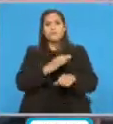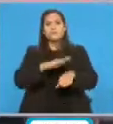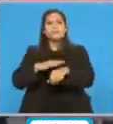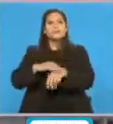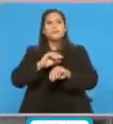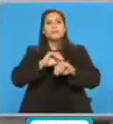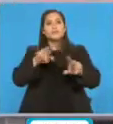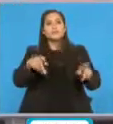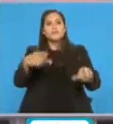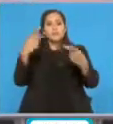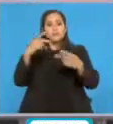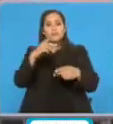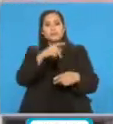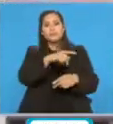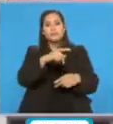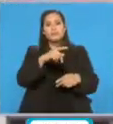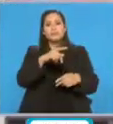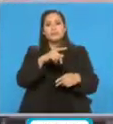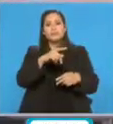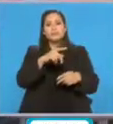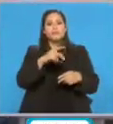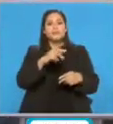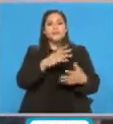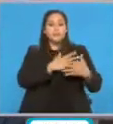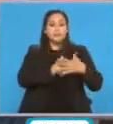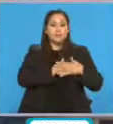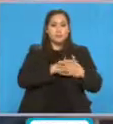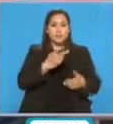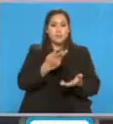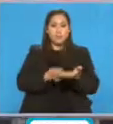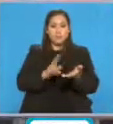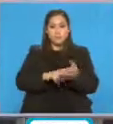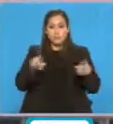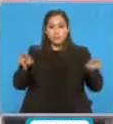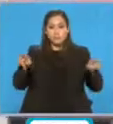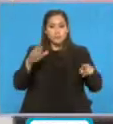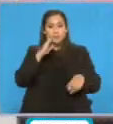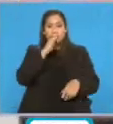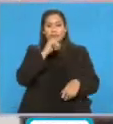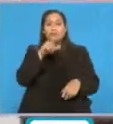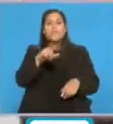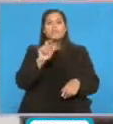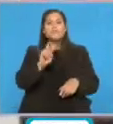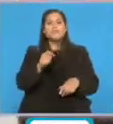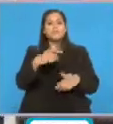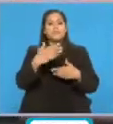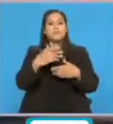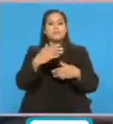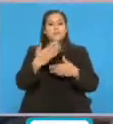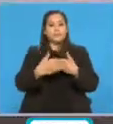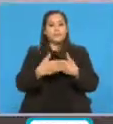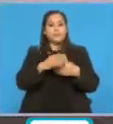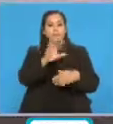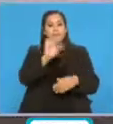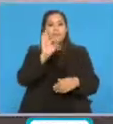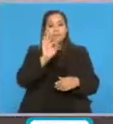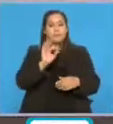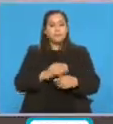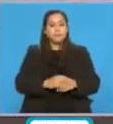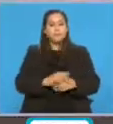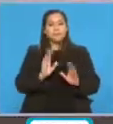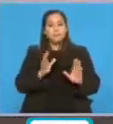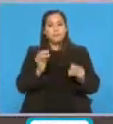el videoclip de No Se Puede Amar a Dos, que es igual del disco, es el próximo corte. De hecho,